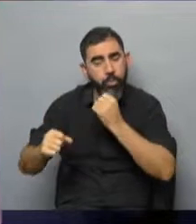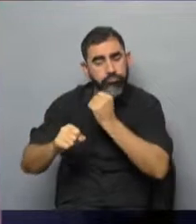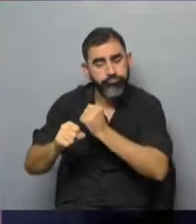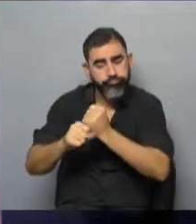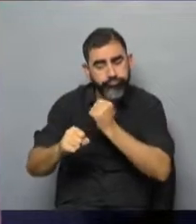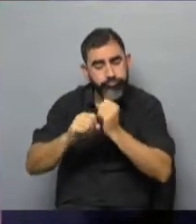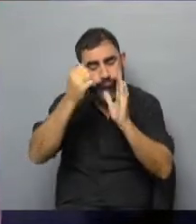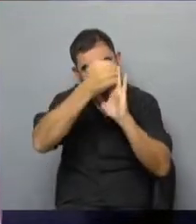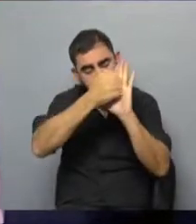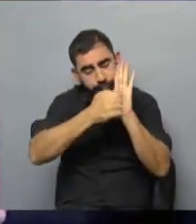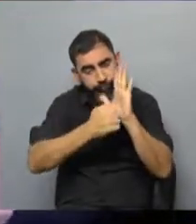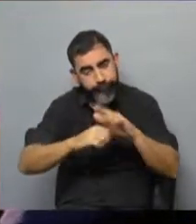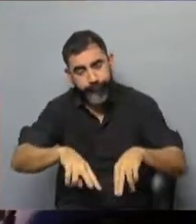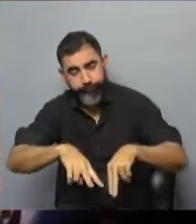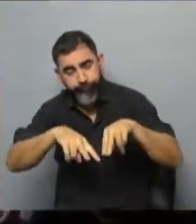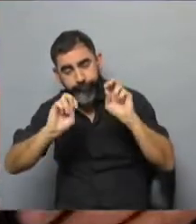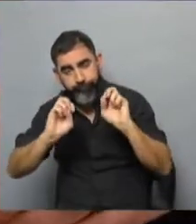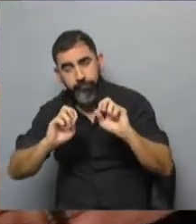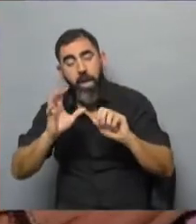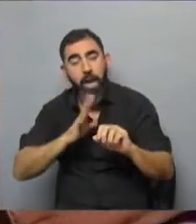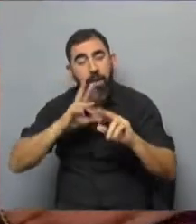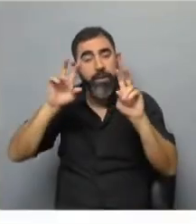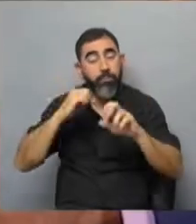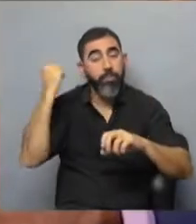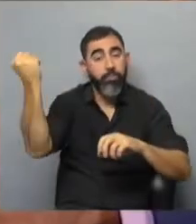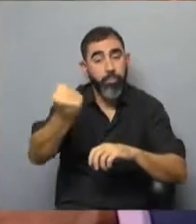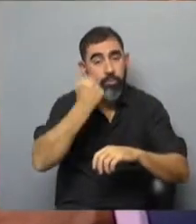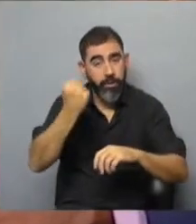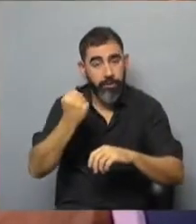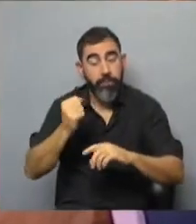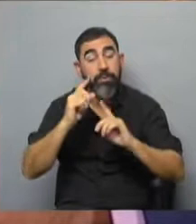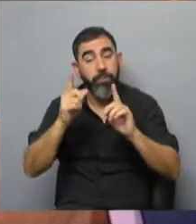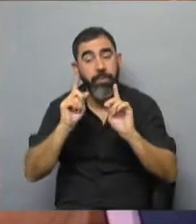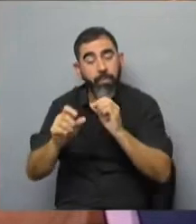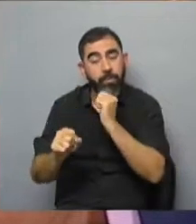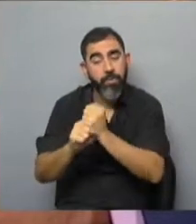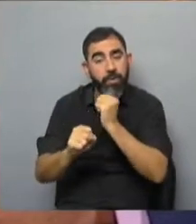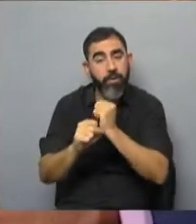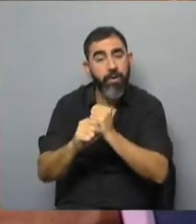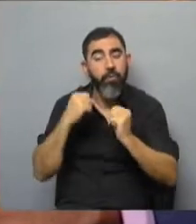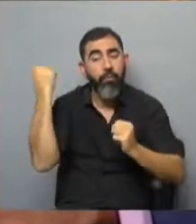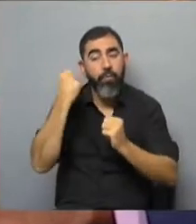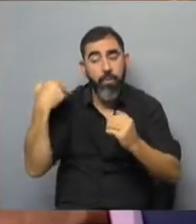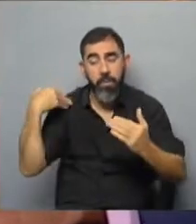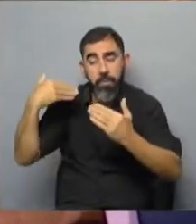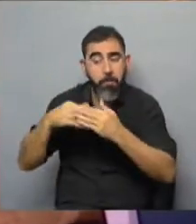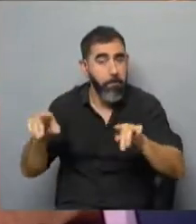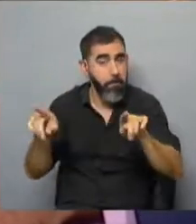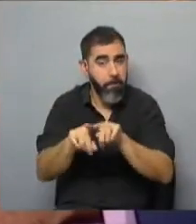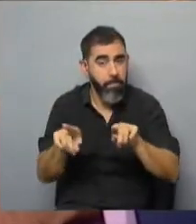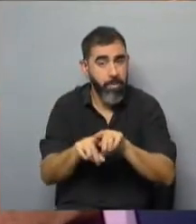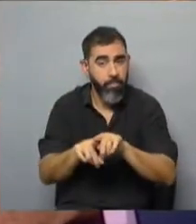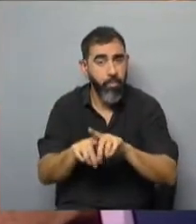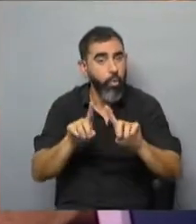el articulado. Yo creo que hay cuestiones que son importantes, yo creo que tenemos que trabajar en la clave que hemos trabajado y no